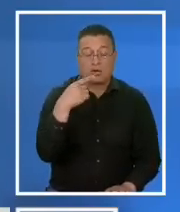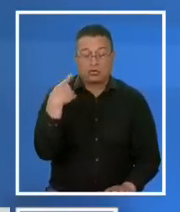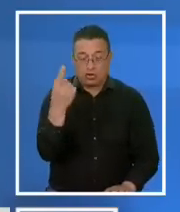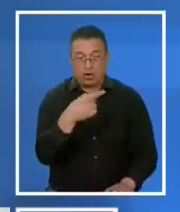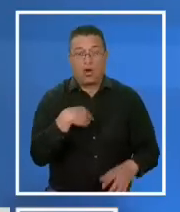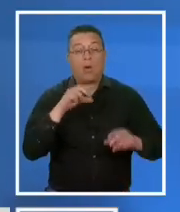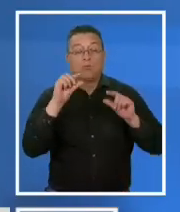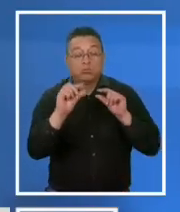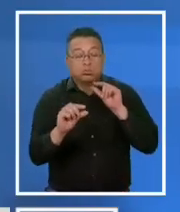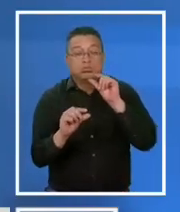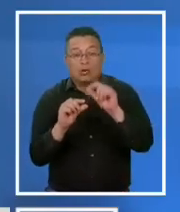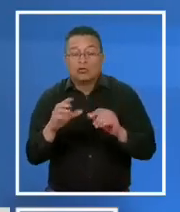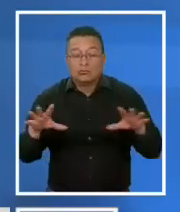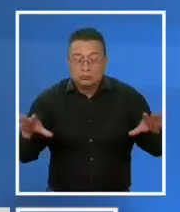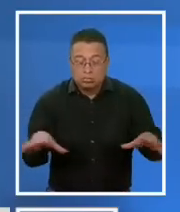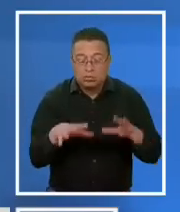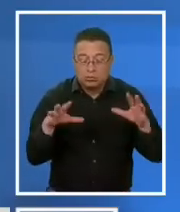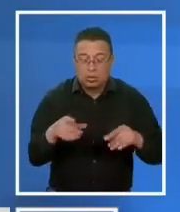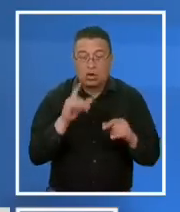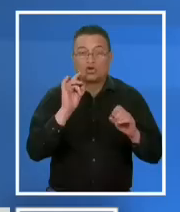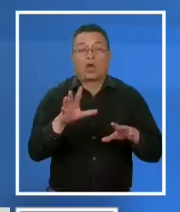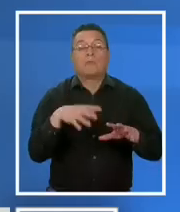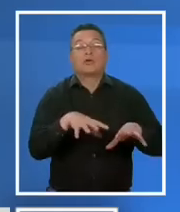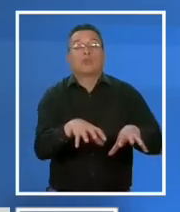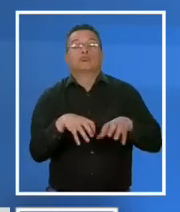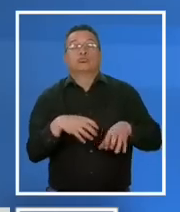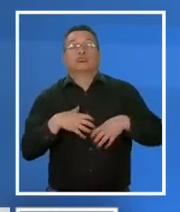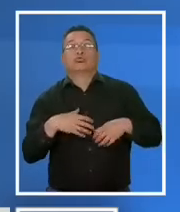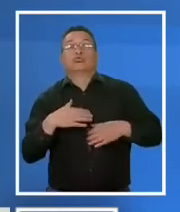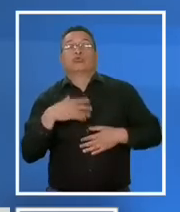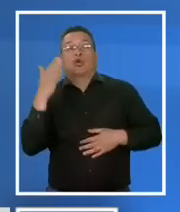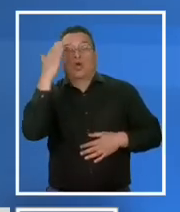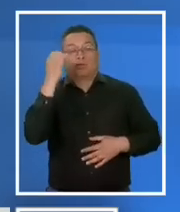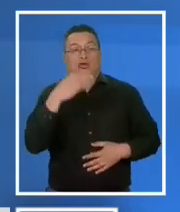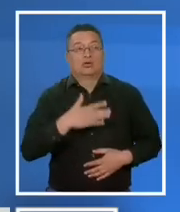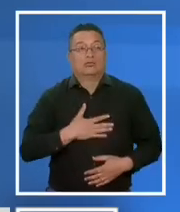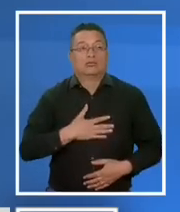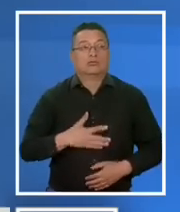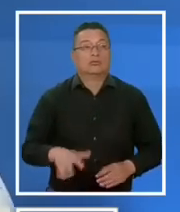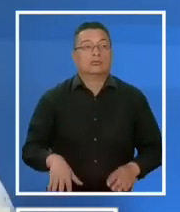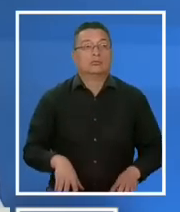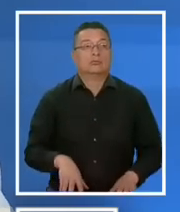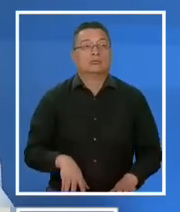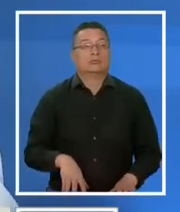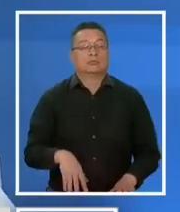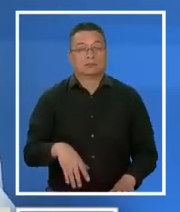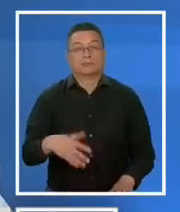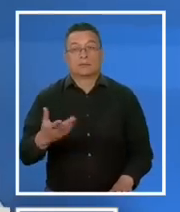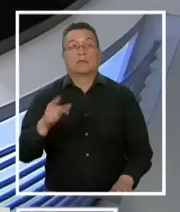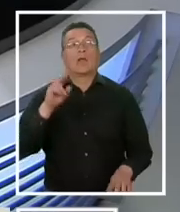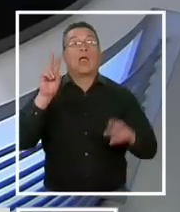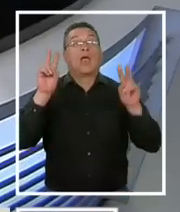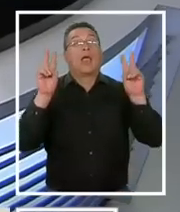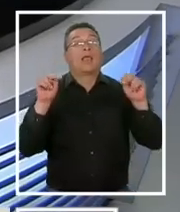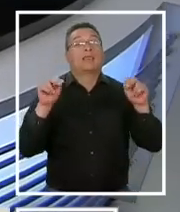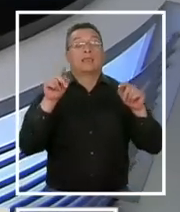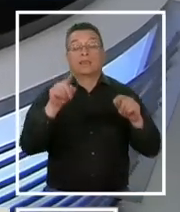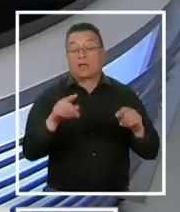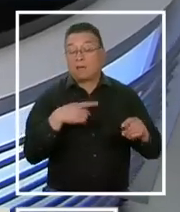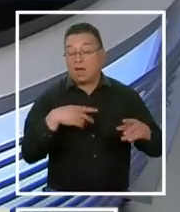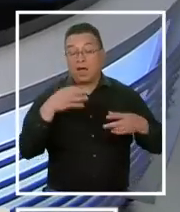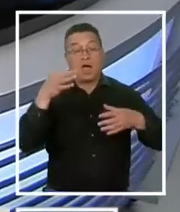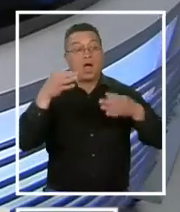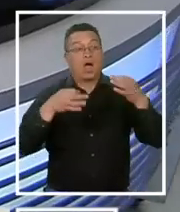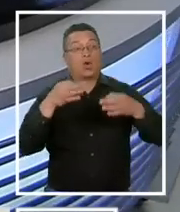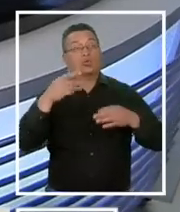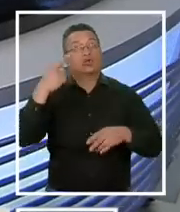a lo posible y no aquello que se atrinchera su sector más radicalizado el tema de los